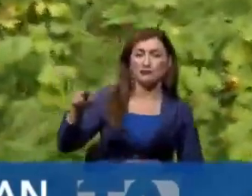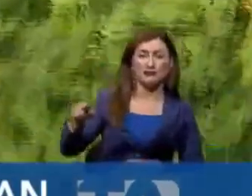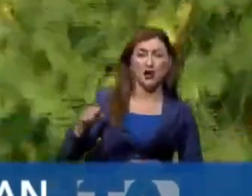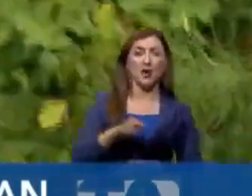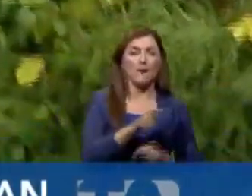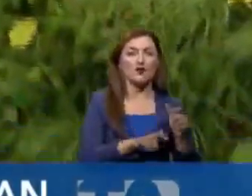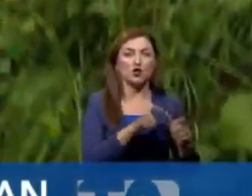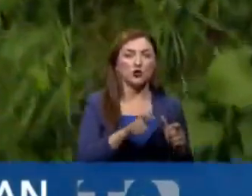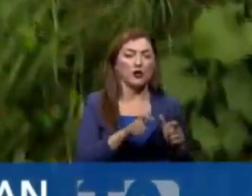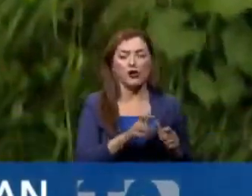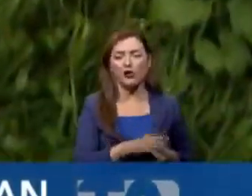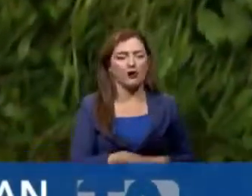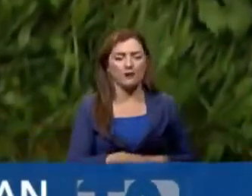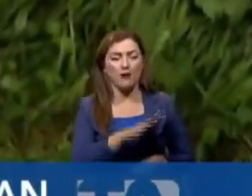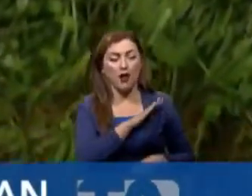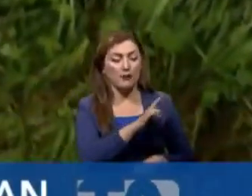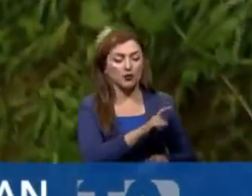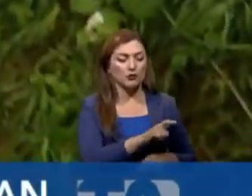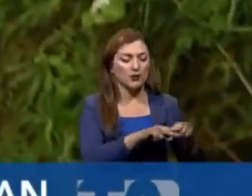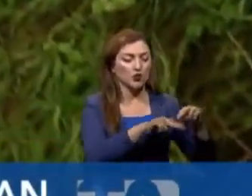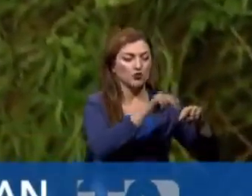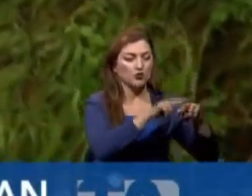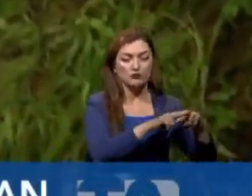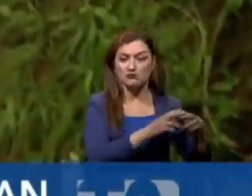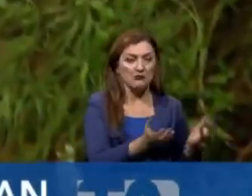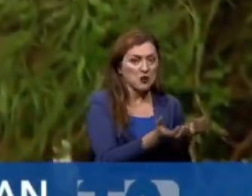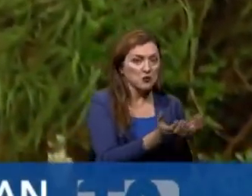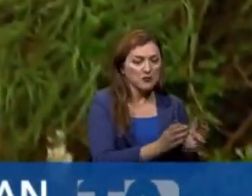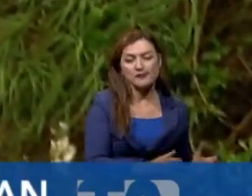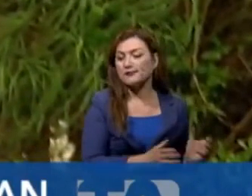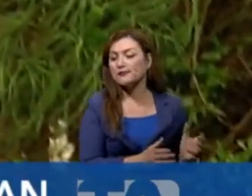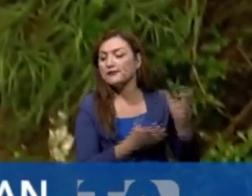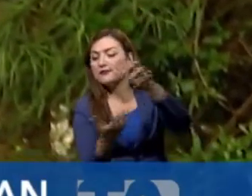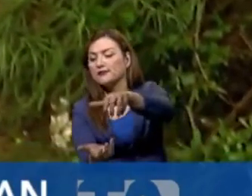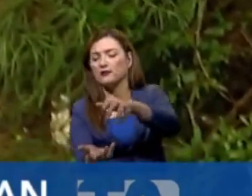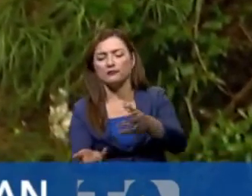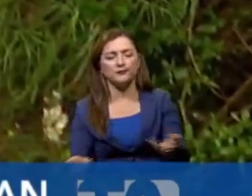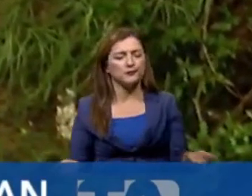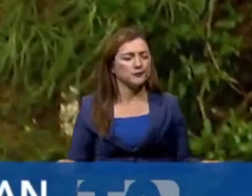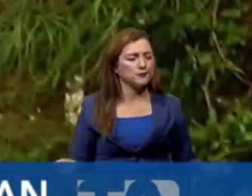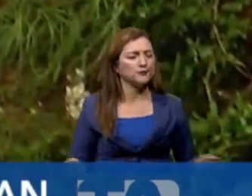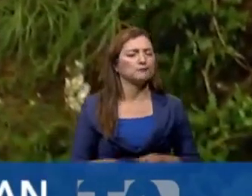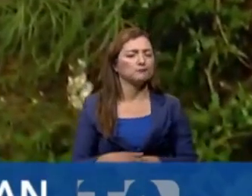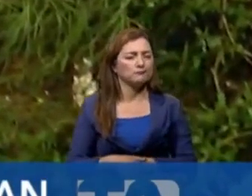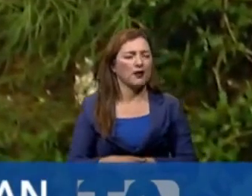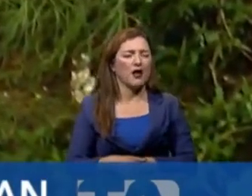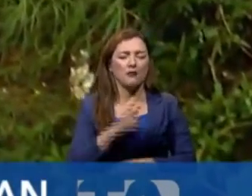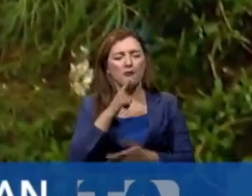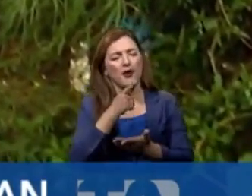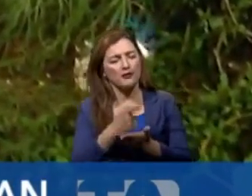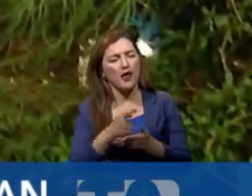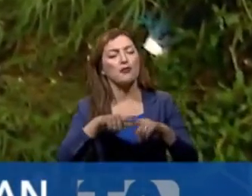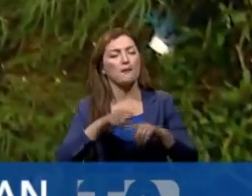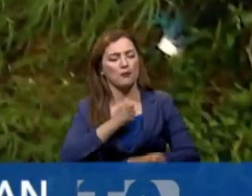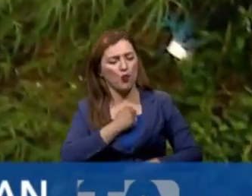del terreno de la de la quebrada con tubos basuras y todo lo demás yo sé que también depende mucho de nosotros en